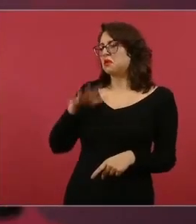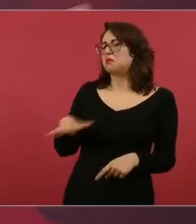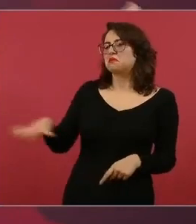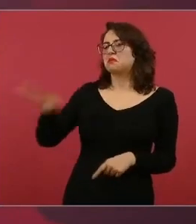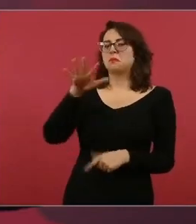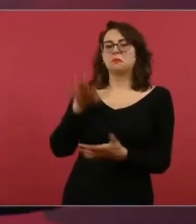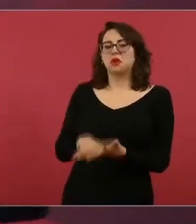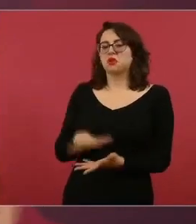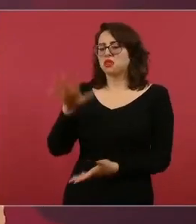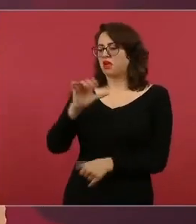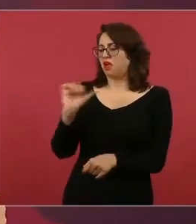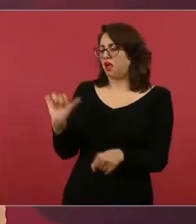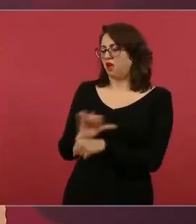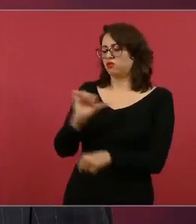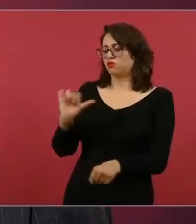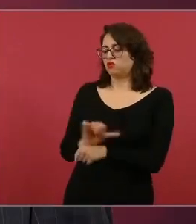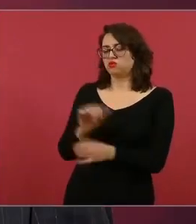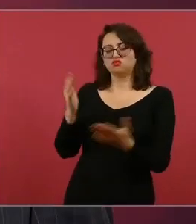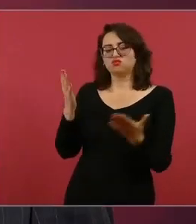no tenía vehículos.